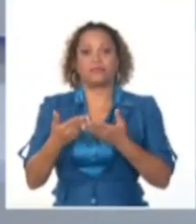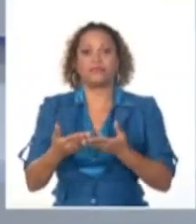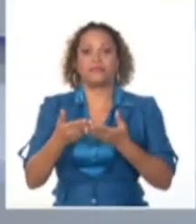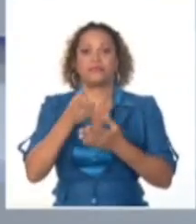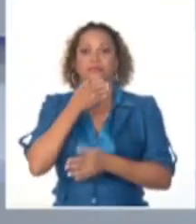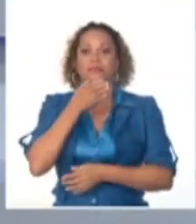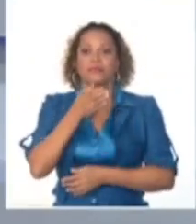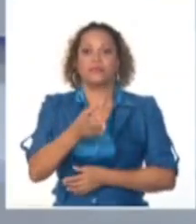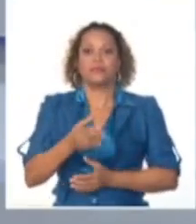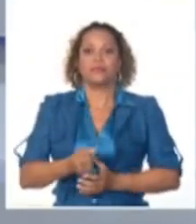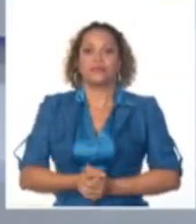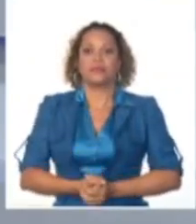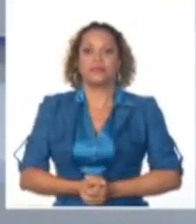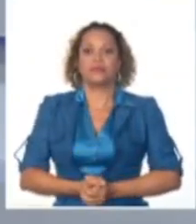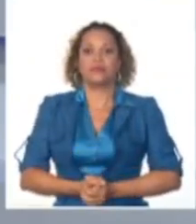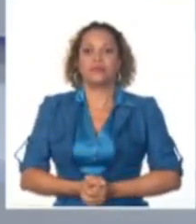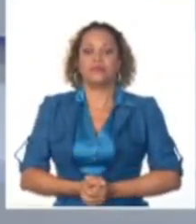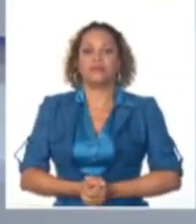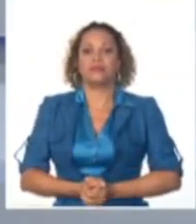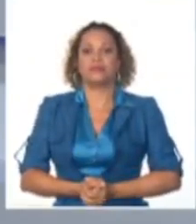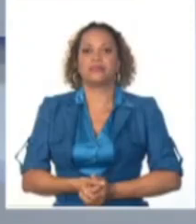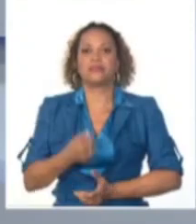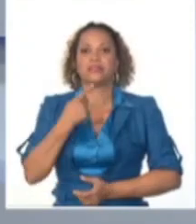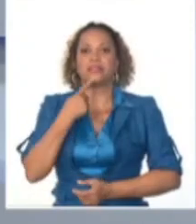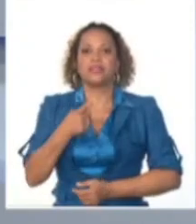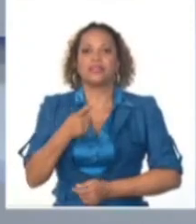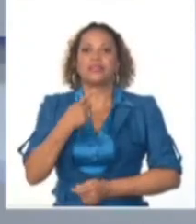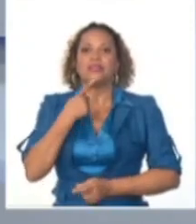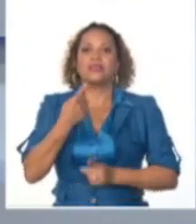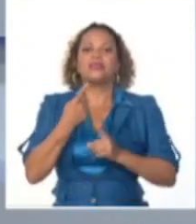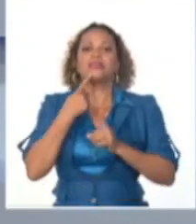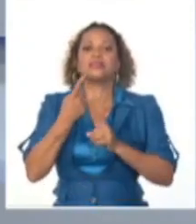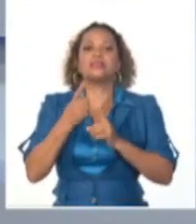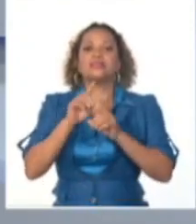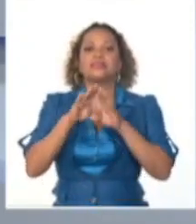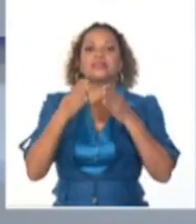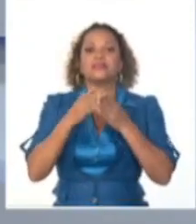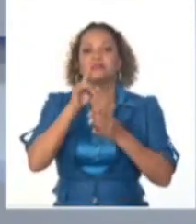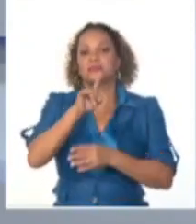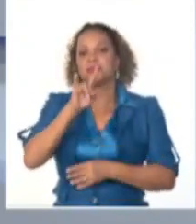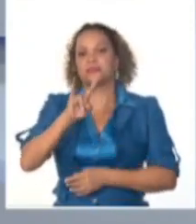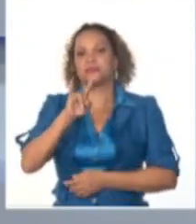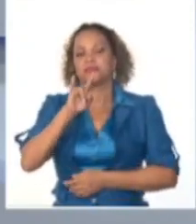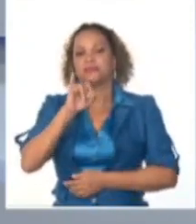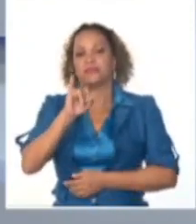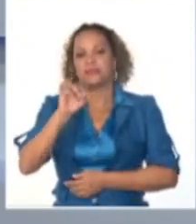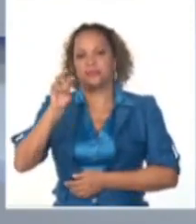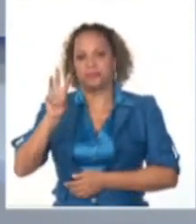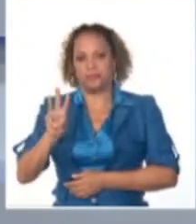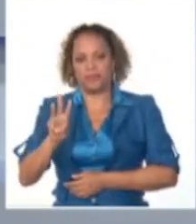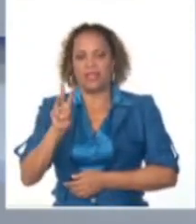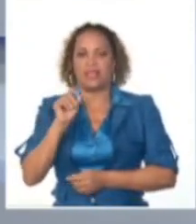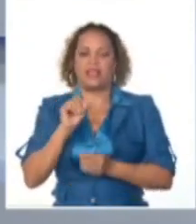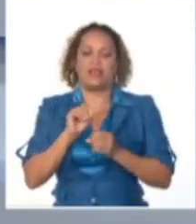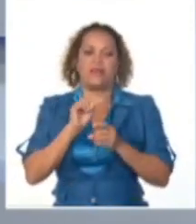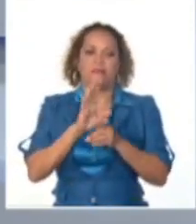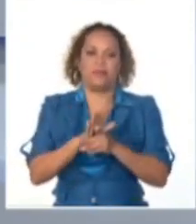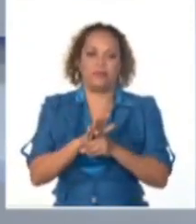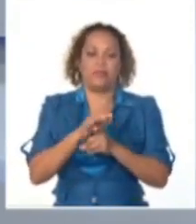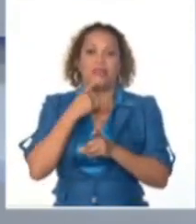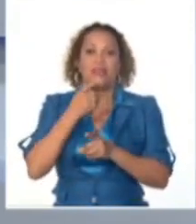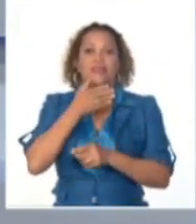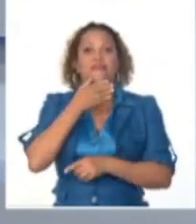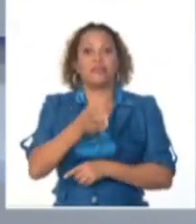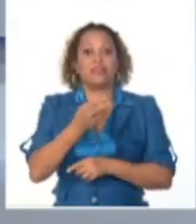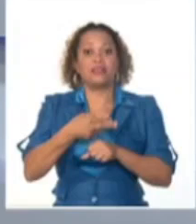Fidel Castro, quien inauguró la Magna Cita el 22 de agosto de 1963. Precisamente sobre lo que representa Fidel en esta